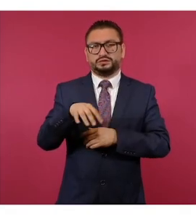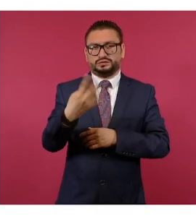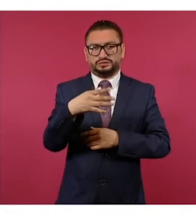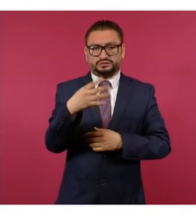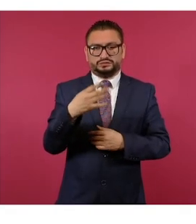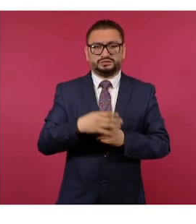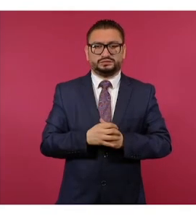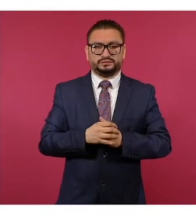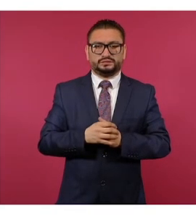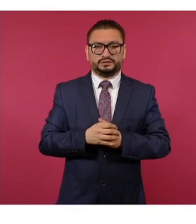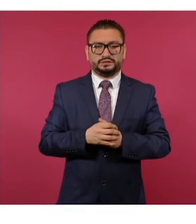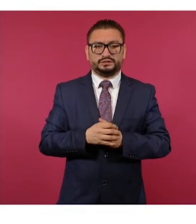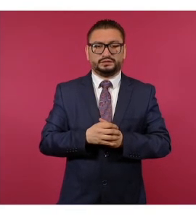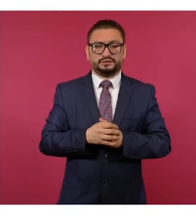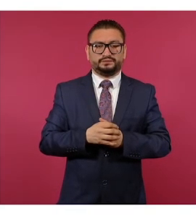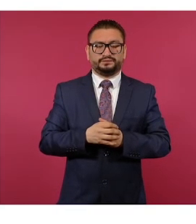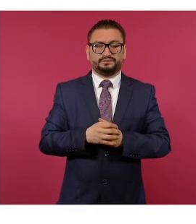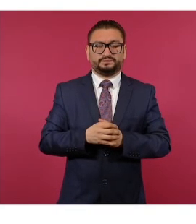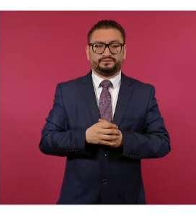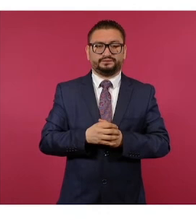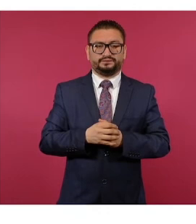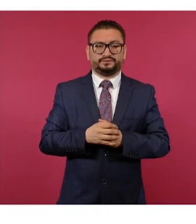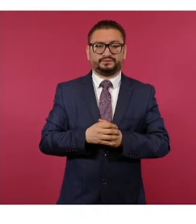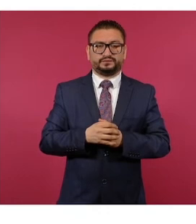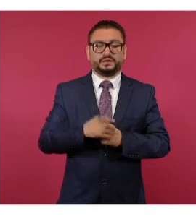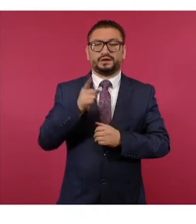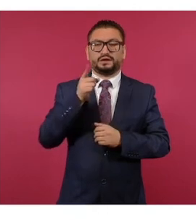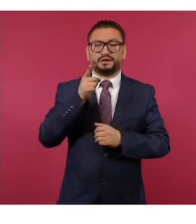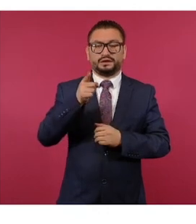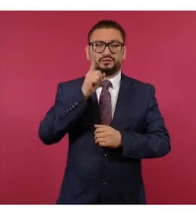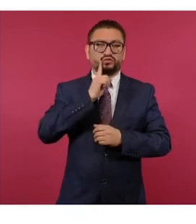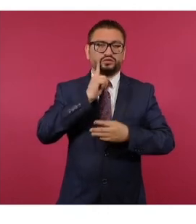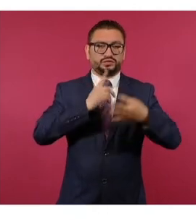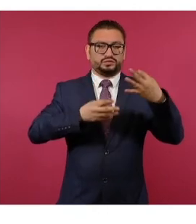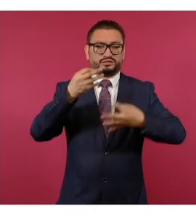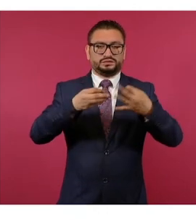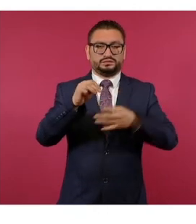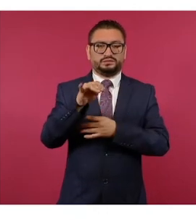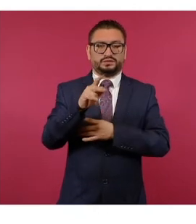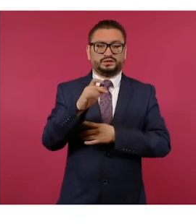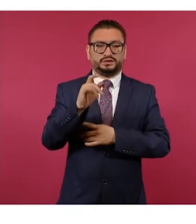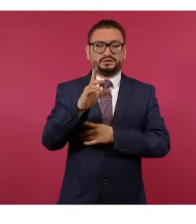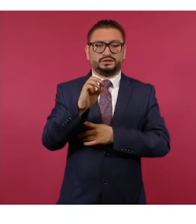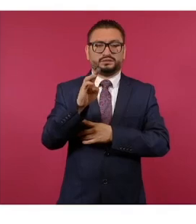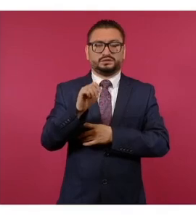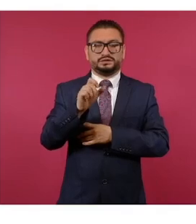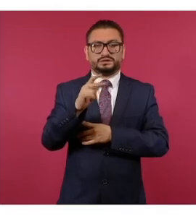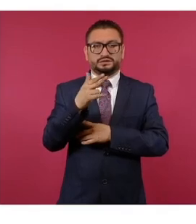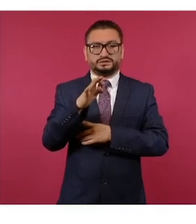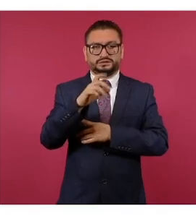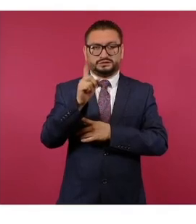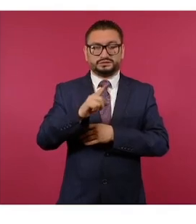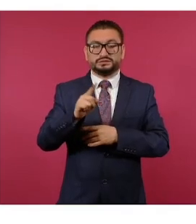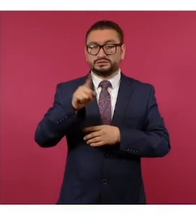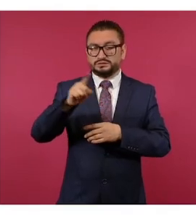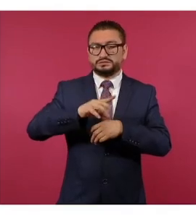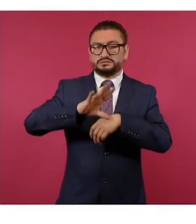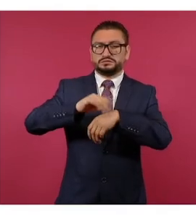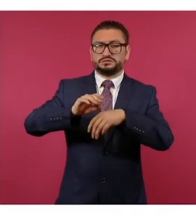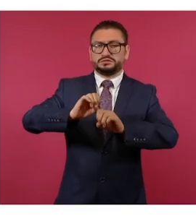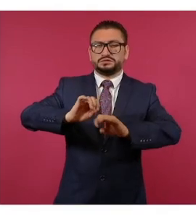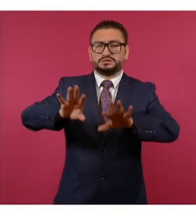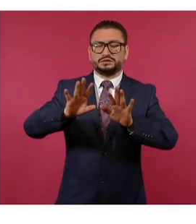2014. Aquí la jueza María del Carmen Sánchez Cisneros concedió una